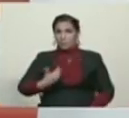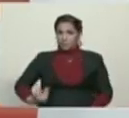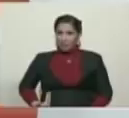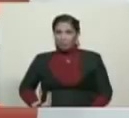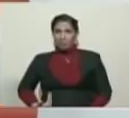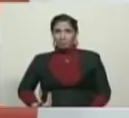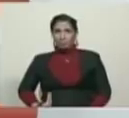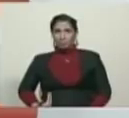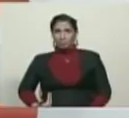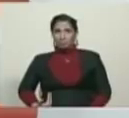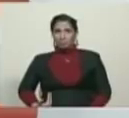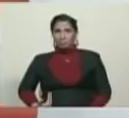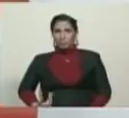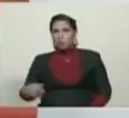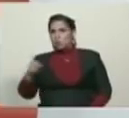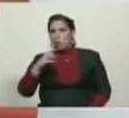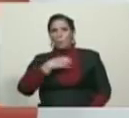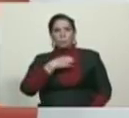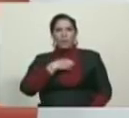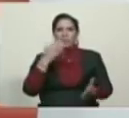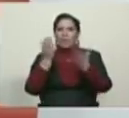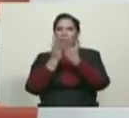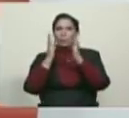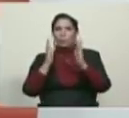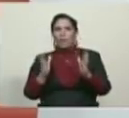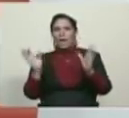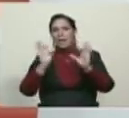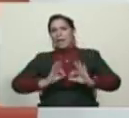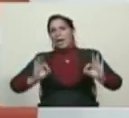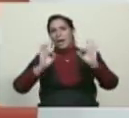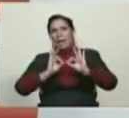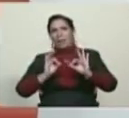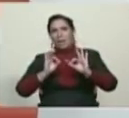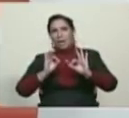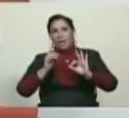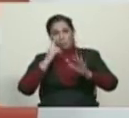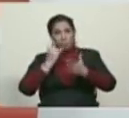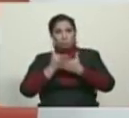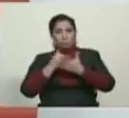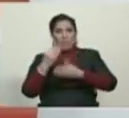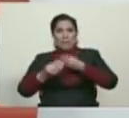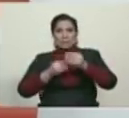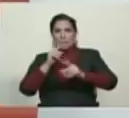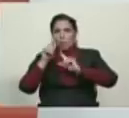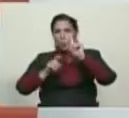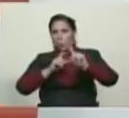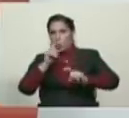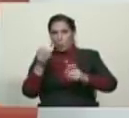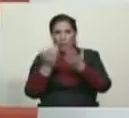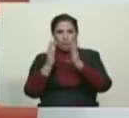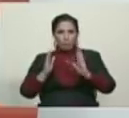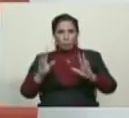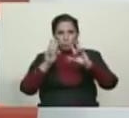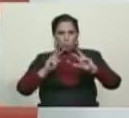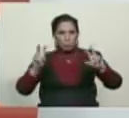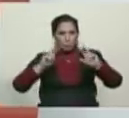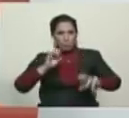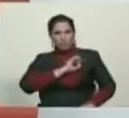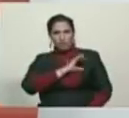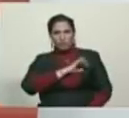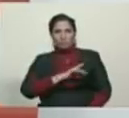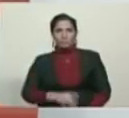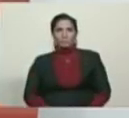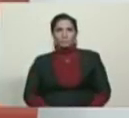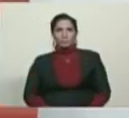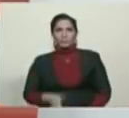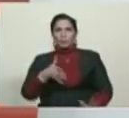Usted no puede estudiar nada. Mira, los hicieron allá una encuesta, no un estudio, no es una encuesta, un estudio en Chile, de